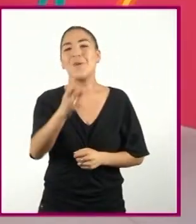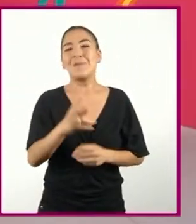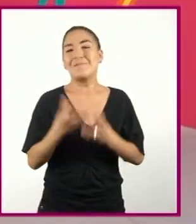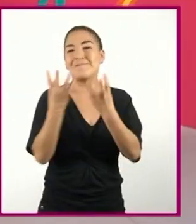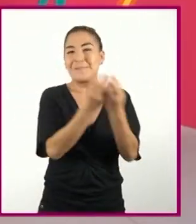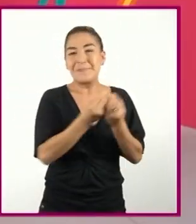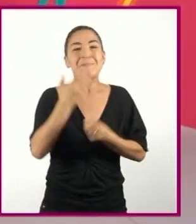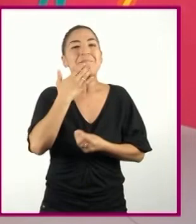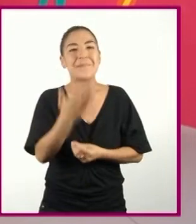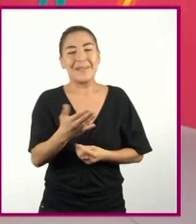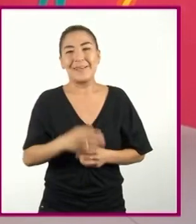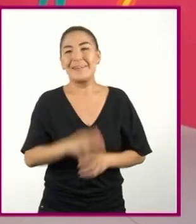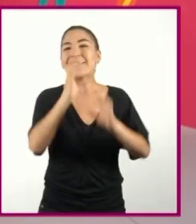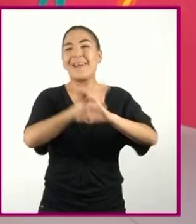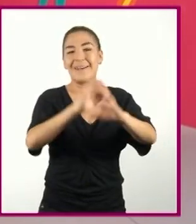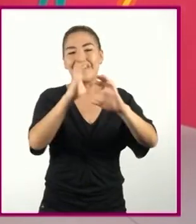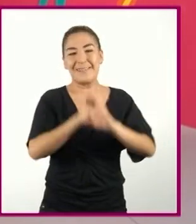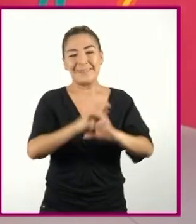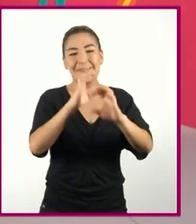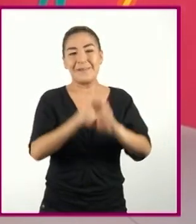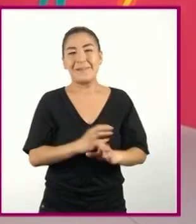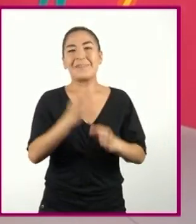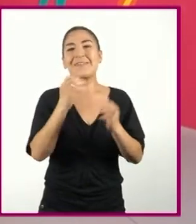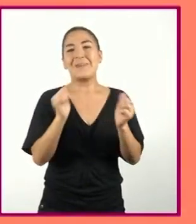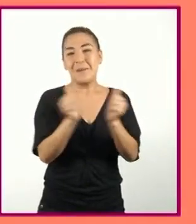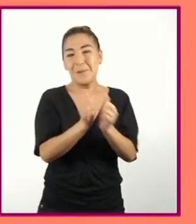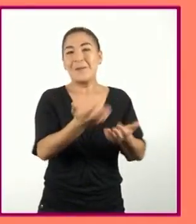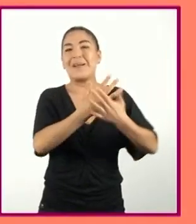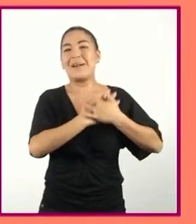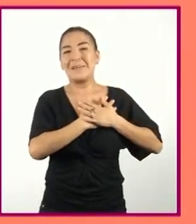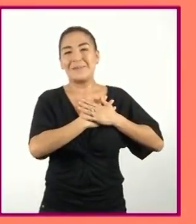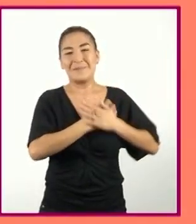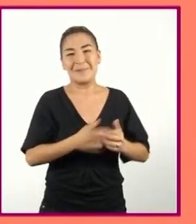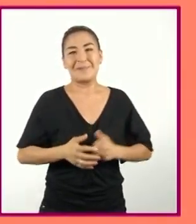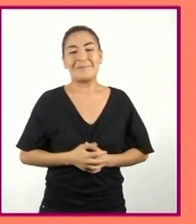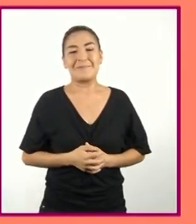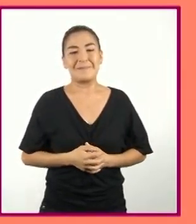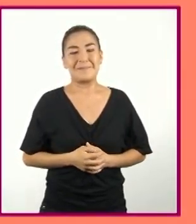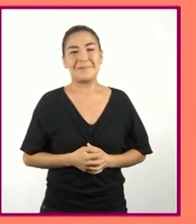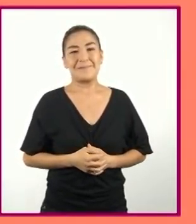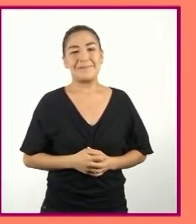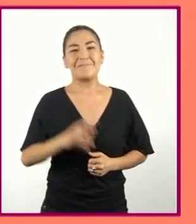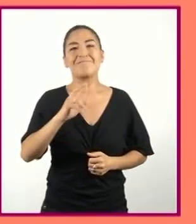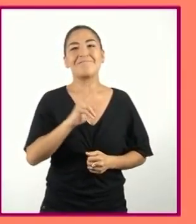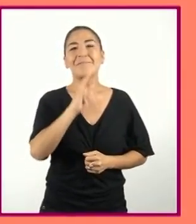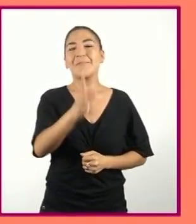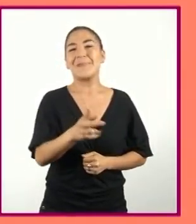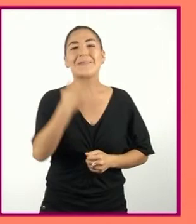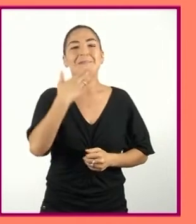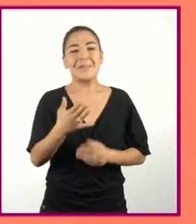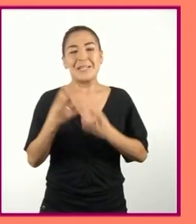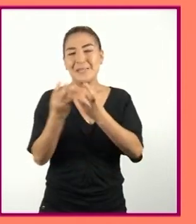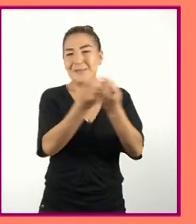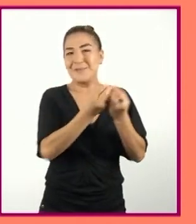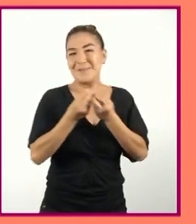voces bien unidas, cantando con amor. las voces bien